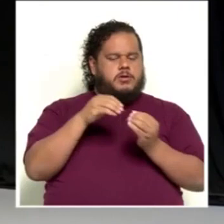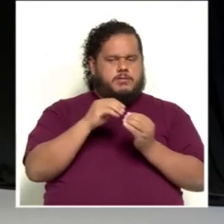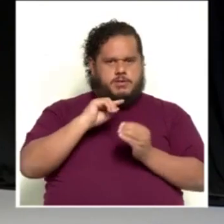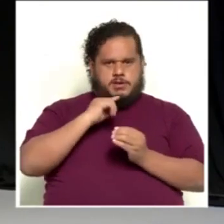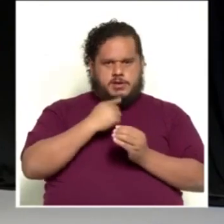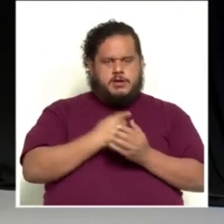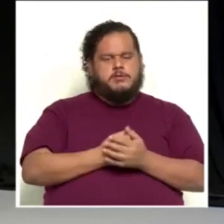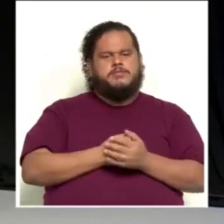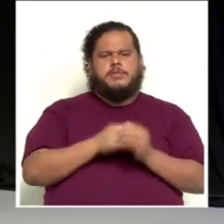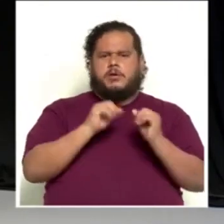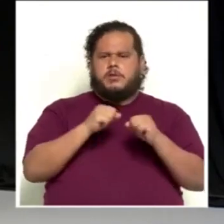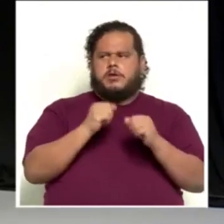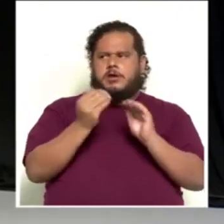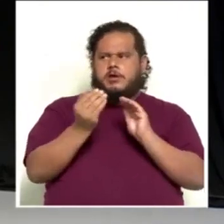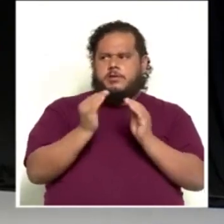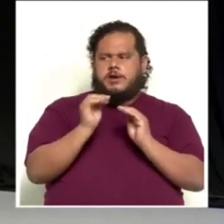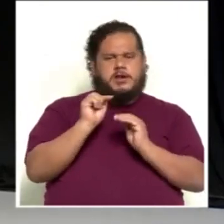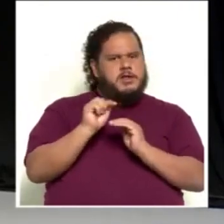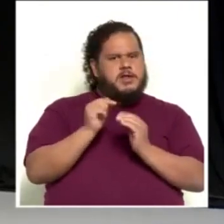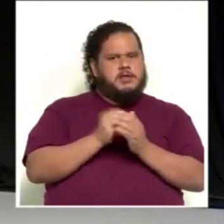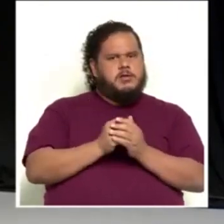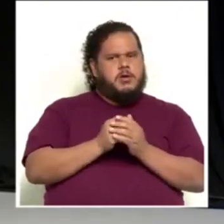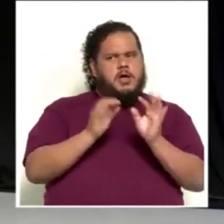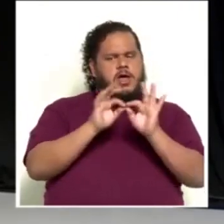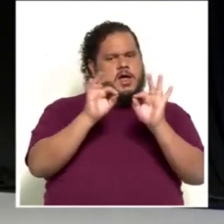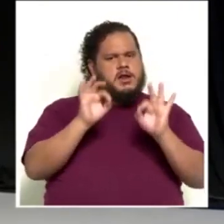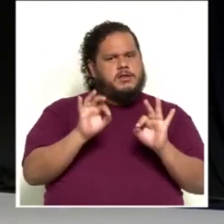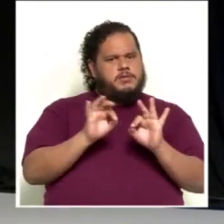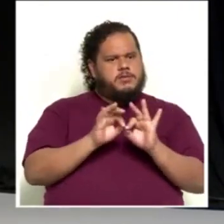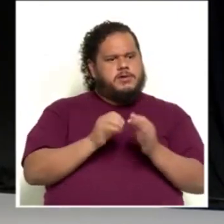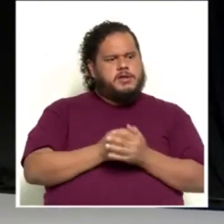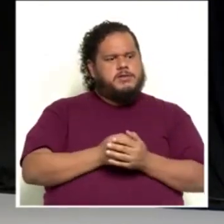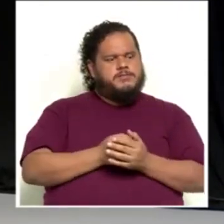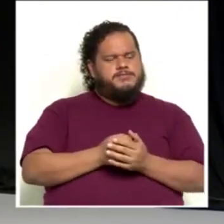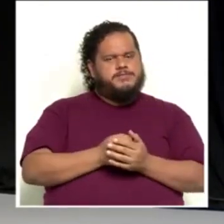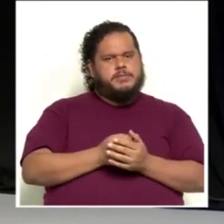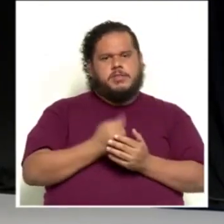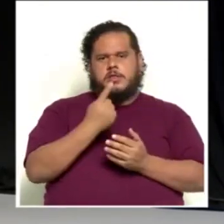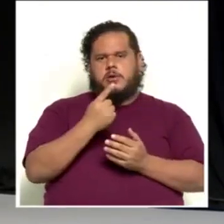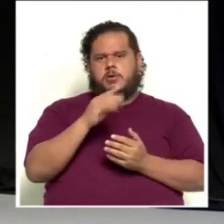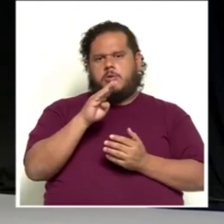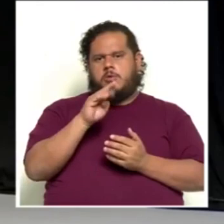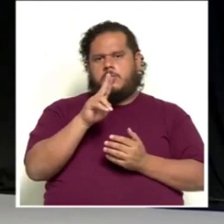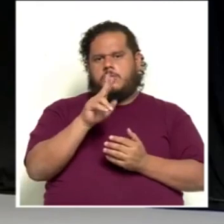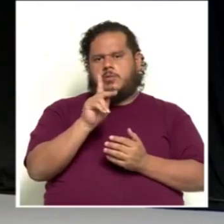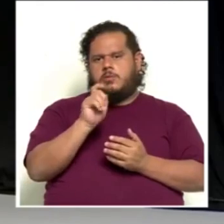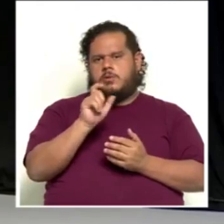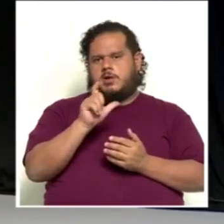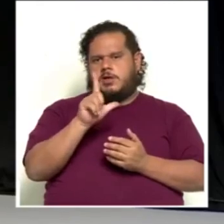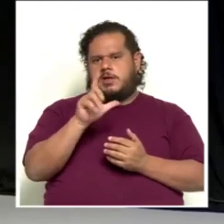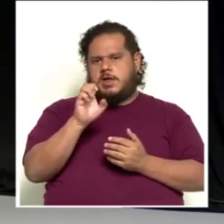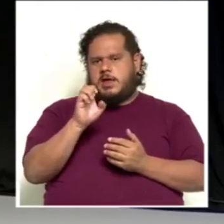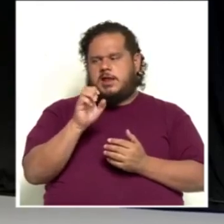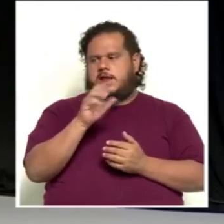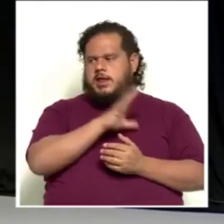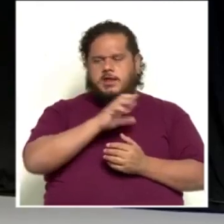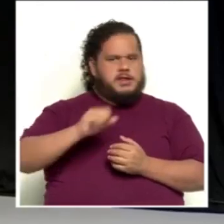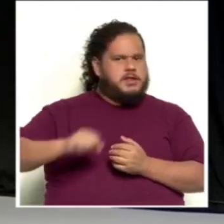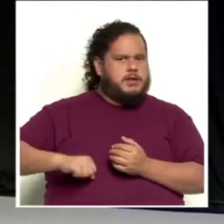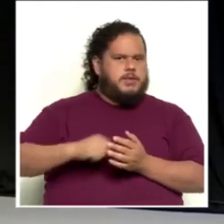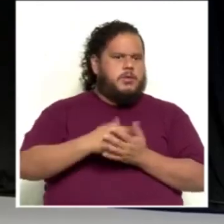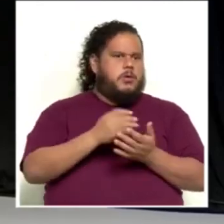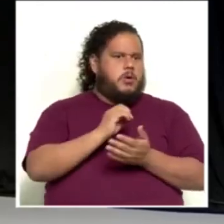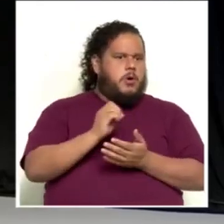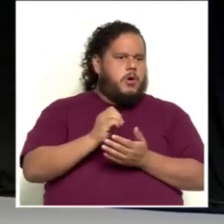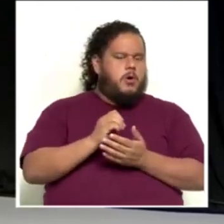serio, ¿podría compararse esto, digamos, a las figuras de un Bukele en El Salvador? En el caso particular de